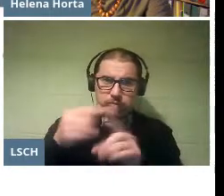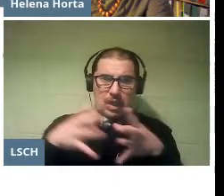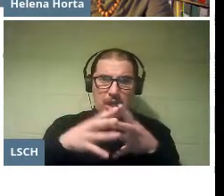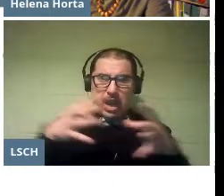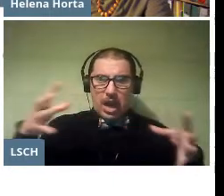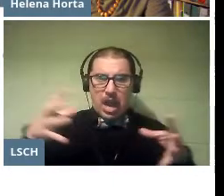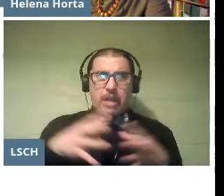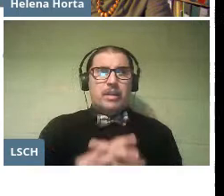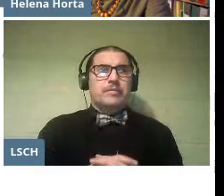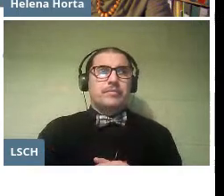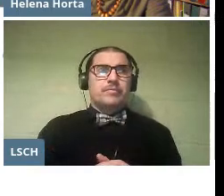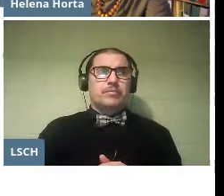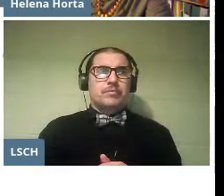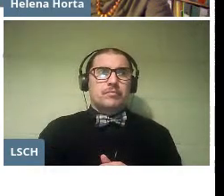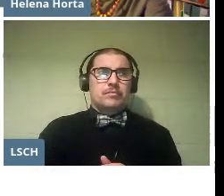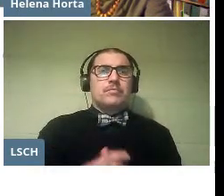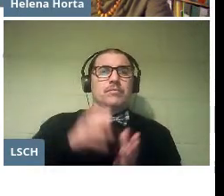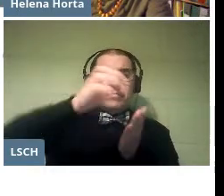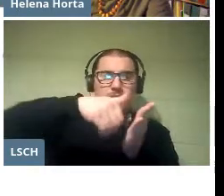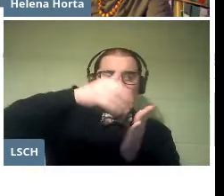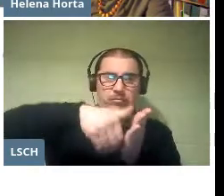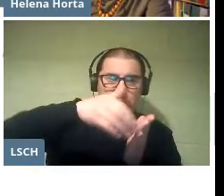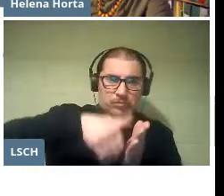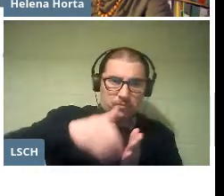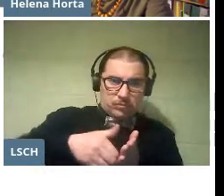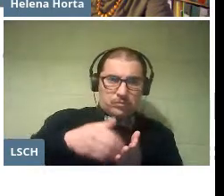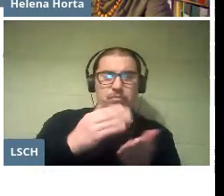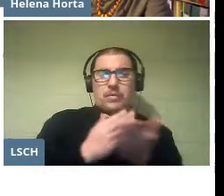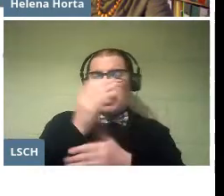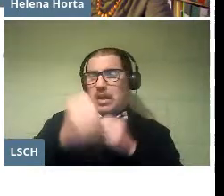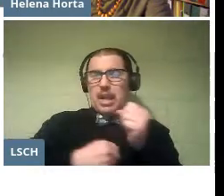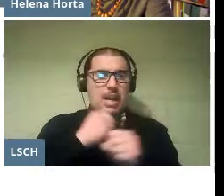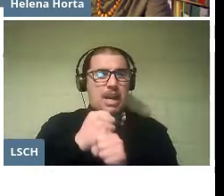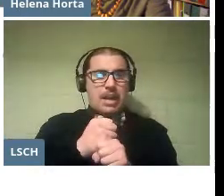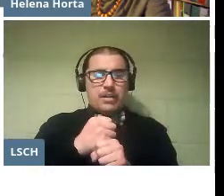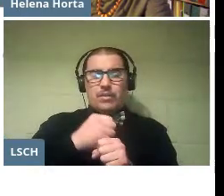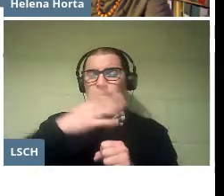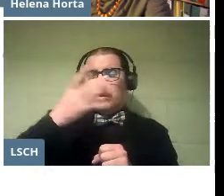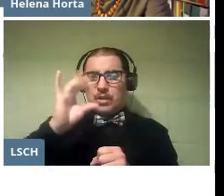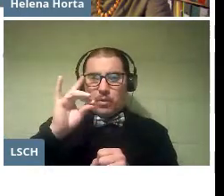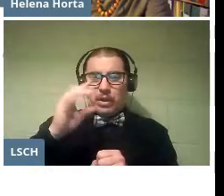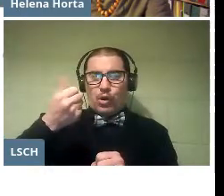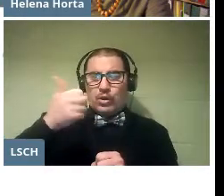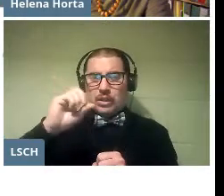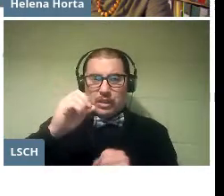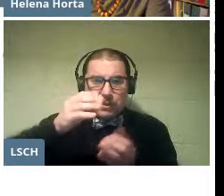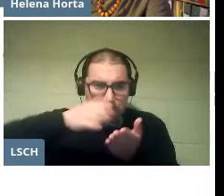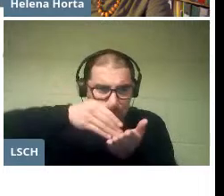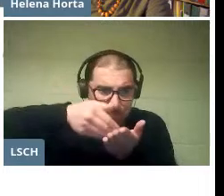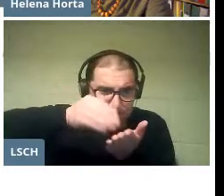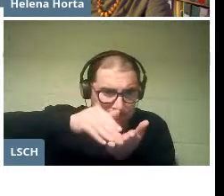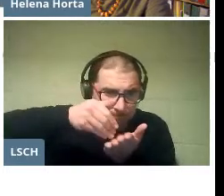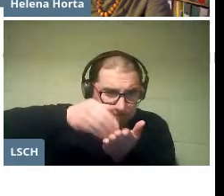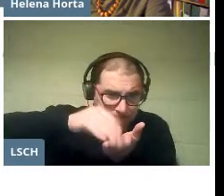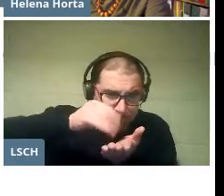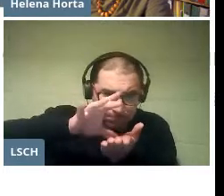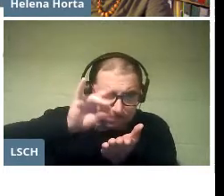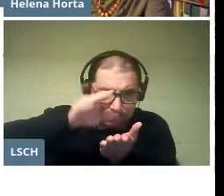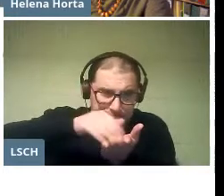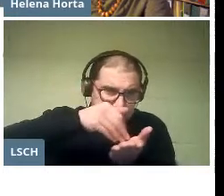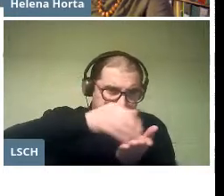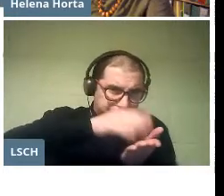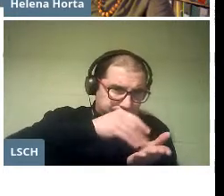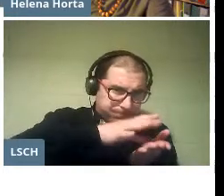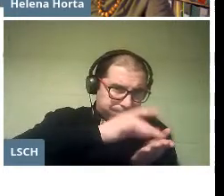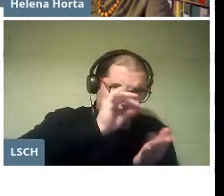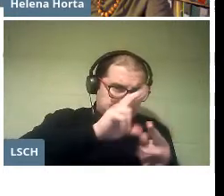grandes, excavados por arqueólogos desde los años 50, 60 en adelante, que corresponde a Playa